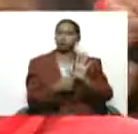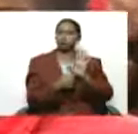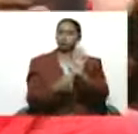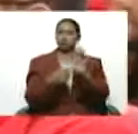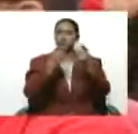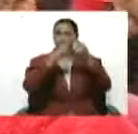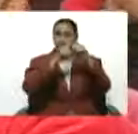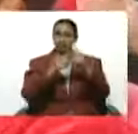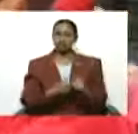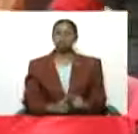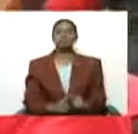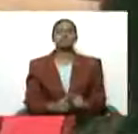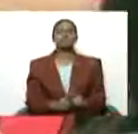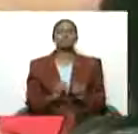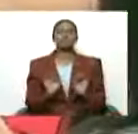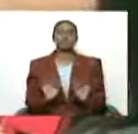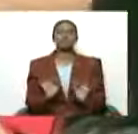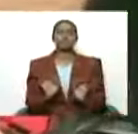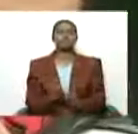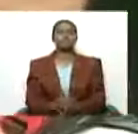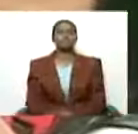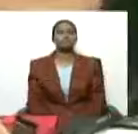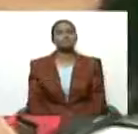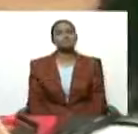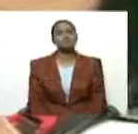El 28.